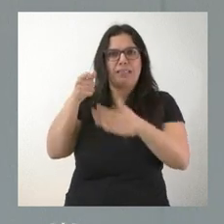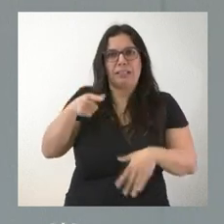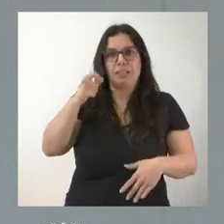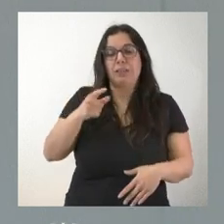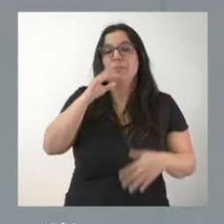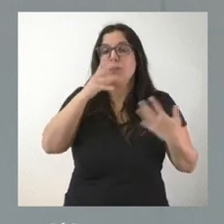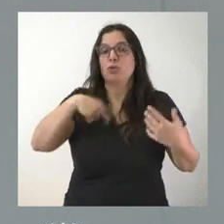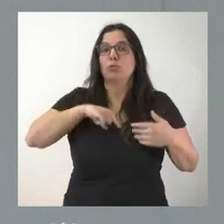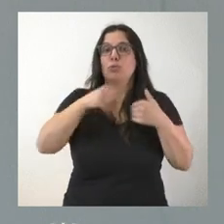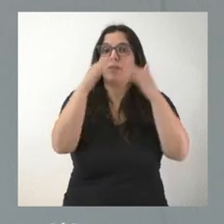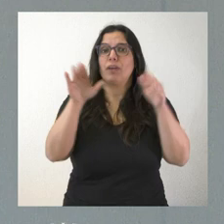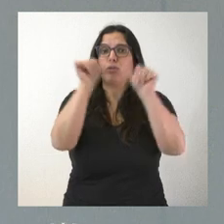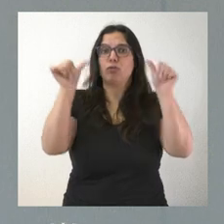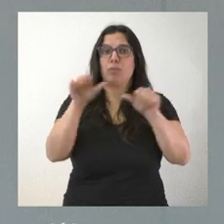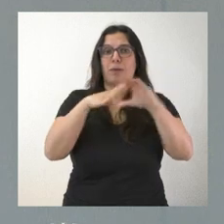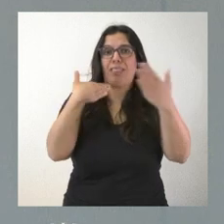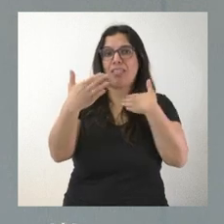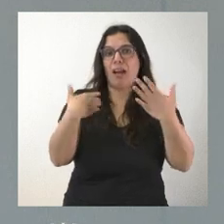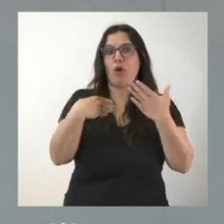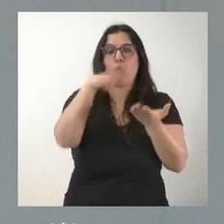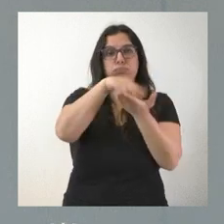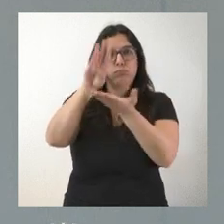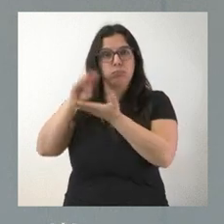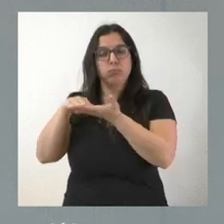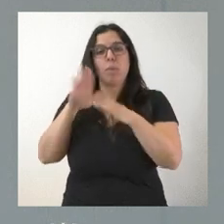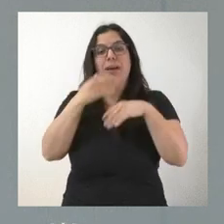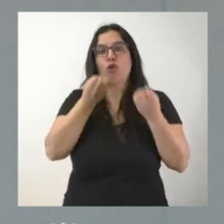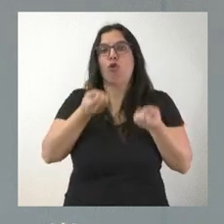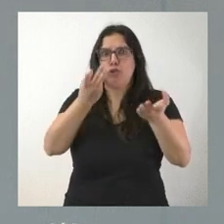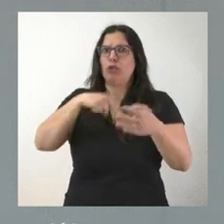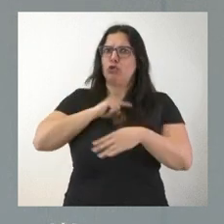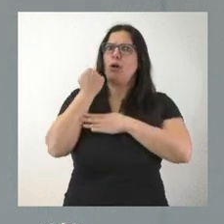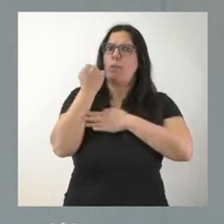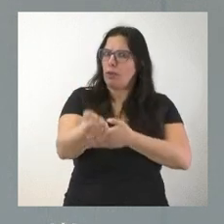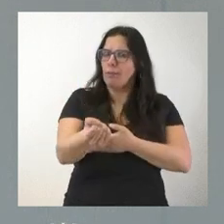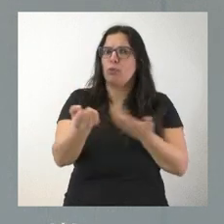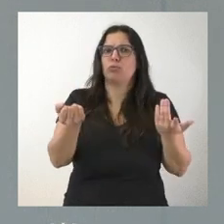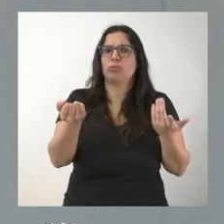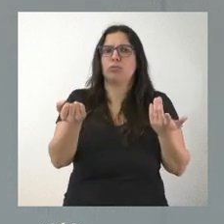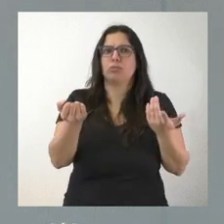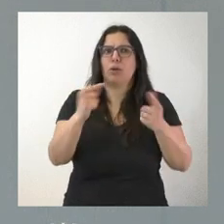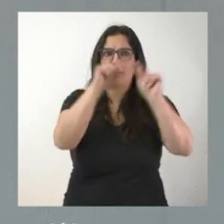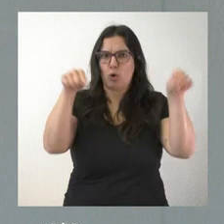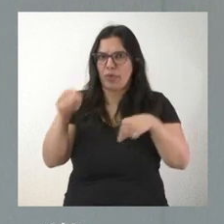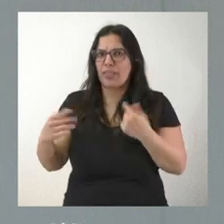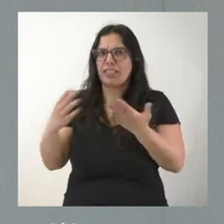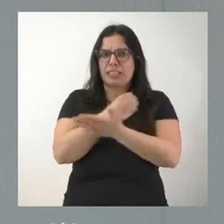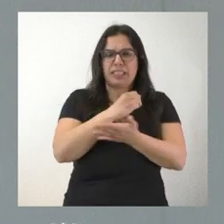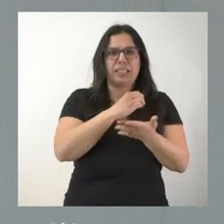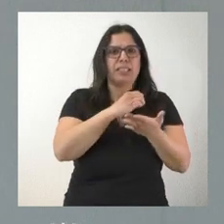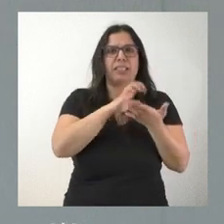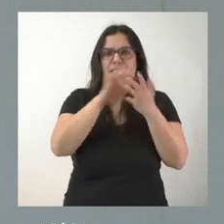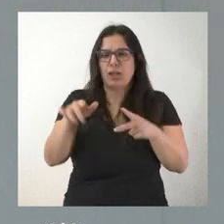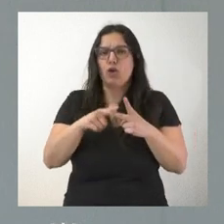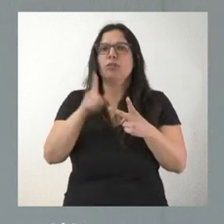participación y de diálogo para contar que nosotros estamos de su lado estamos del lado de las provincias de castillero estamos del lado